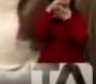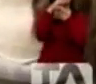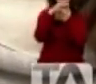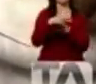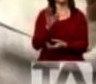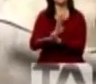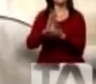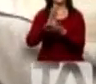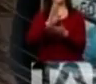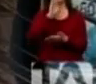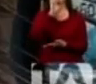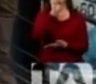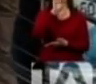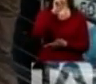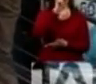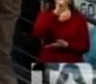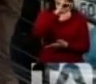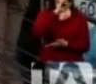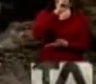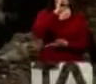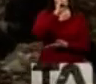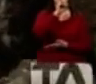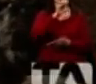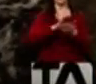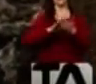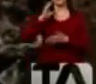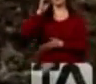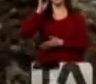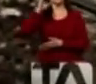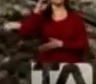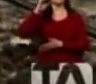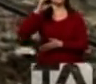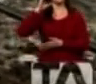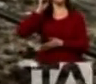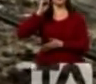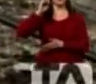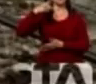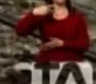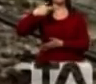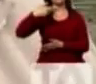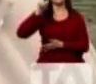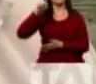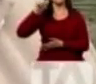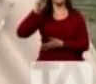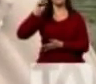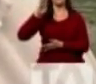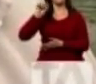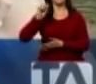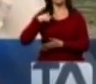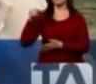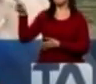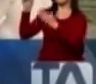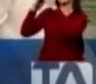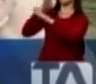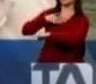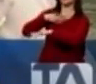del barrio Francisco Montreal, del barrio Cochapamba del Norte, nos cuentan lo que vivieron. Yo creí que era un temblor porque yo vivo aquí en esta casita